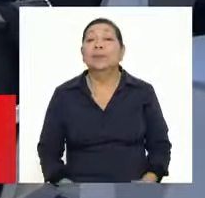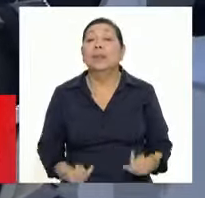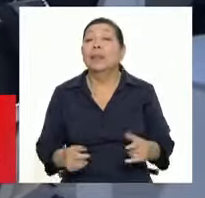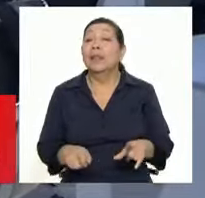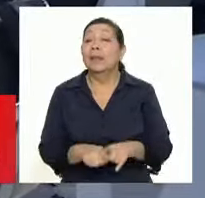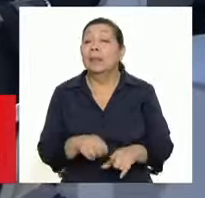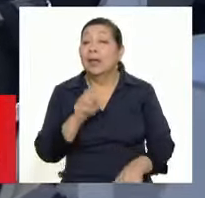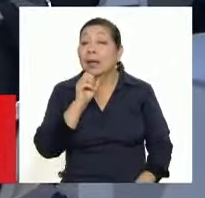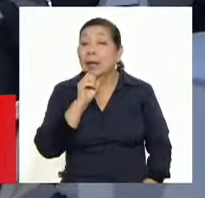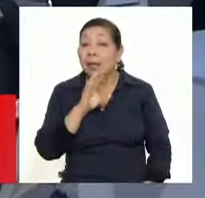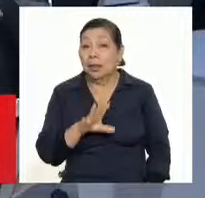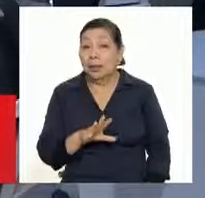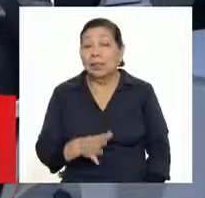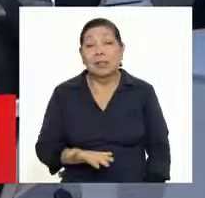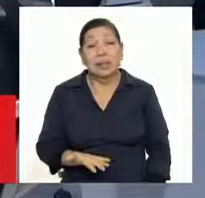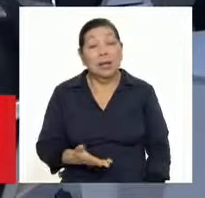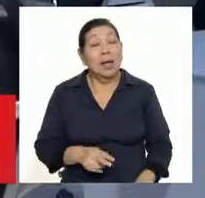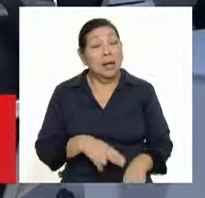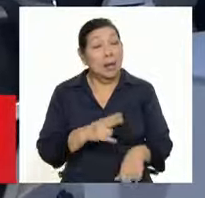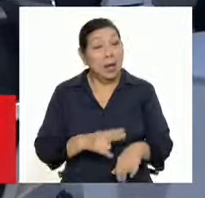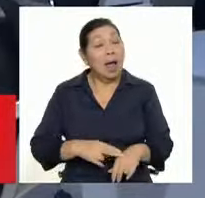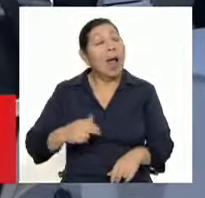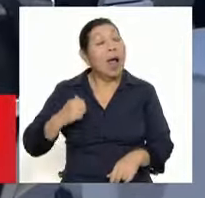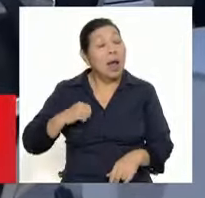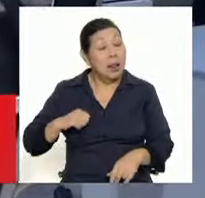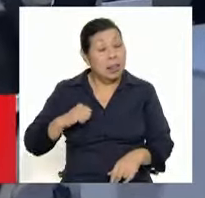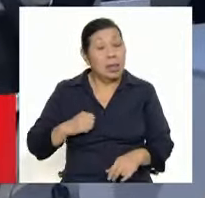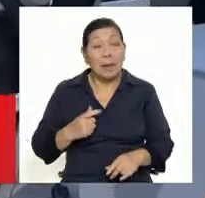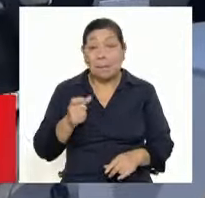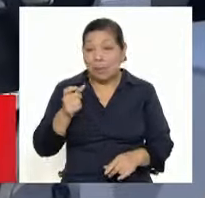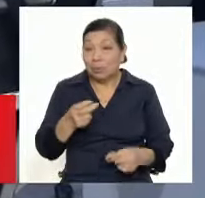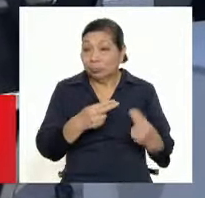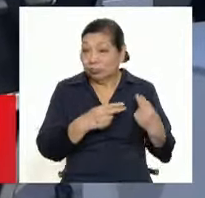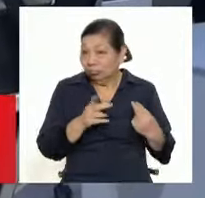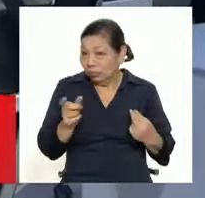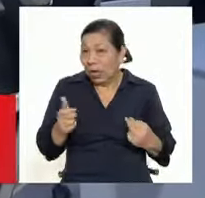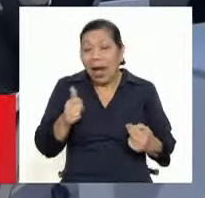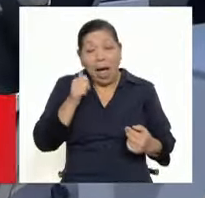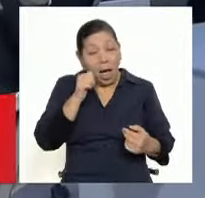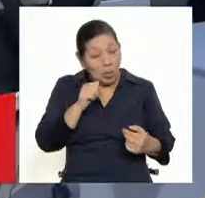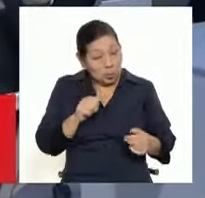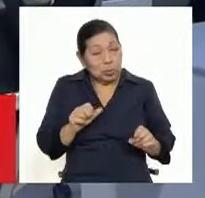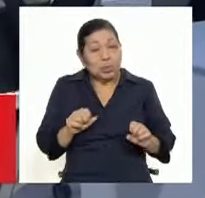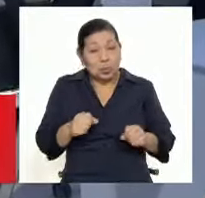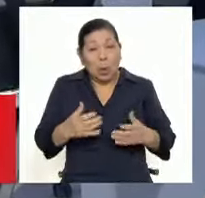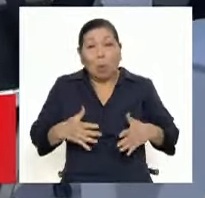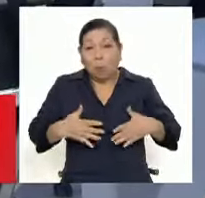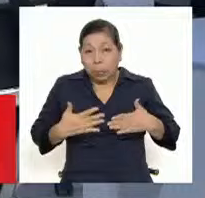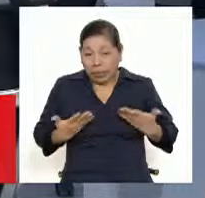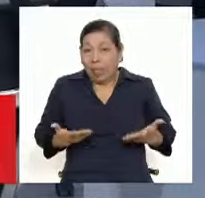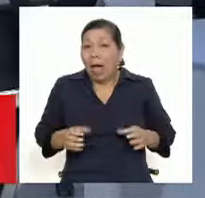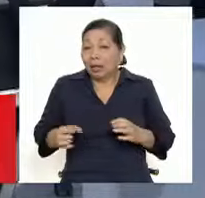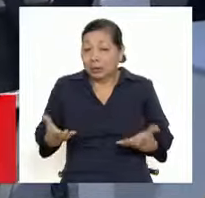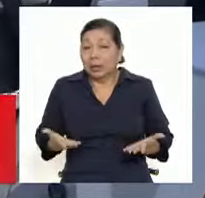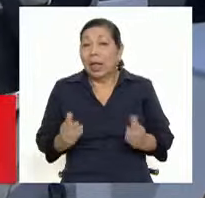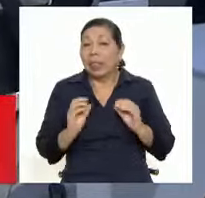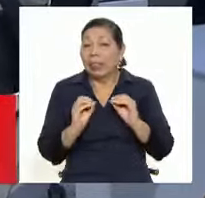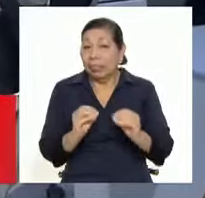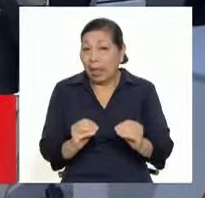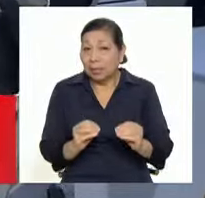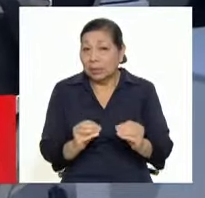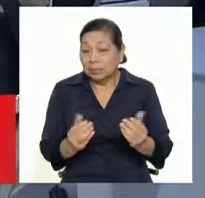también hay que analizarlo y el pedido, pues, como es natural del alcalde, como representante de la población del Agustino, es que puedan brindar